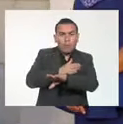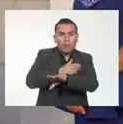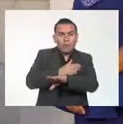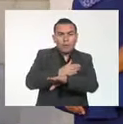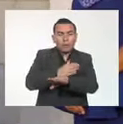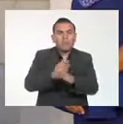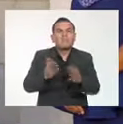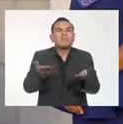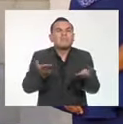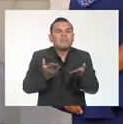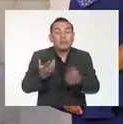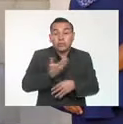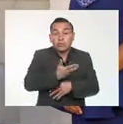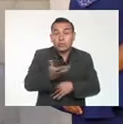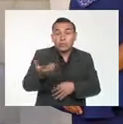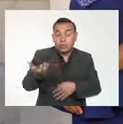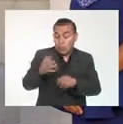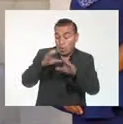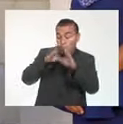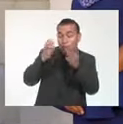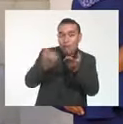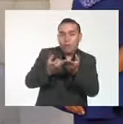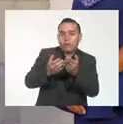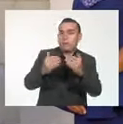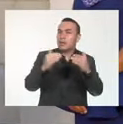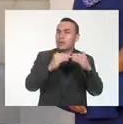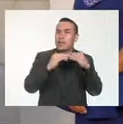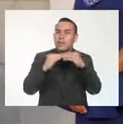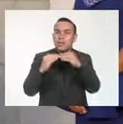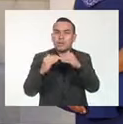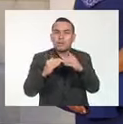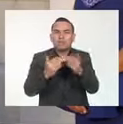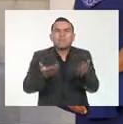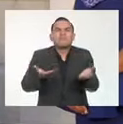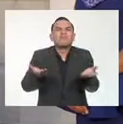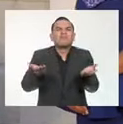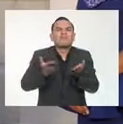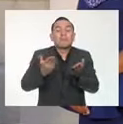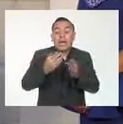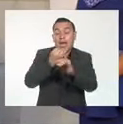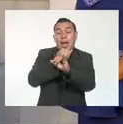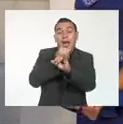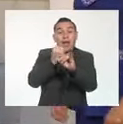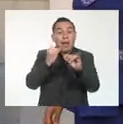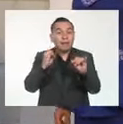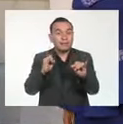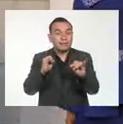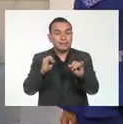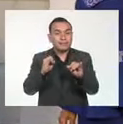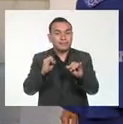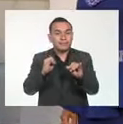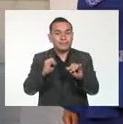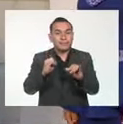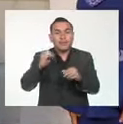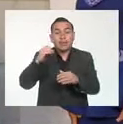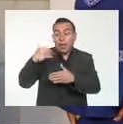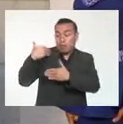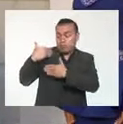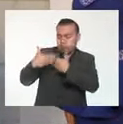en el camino que todas las naciones del mundo dan para acercarse a la independencia. En ese